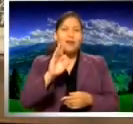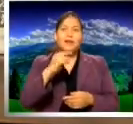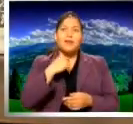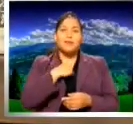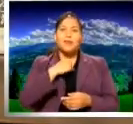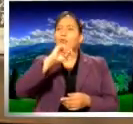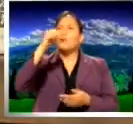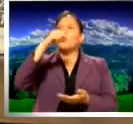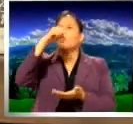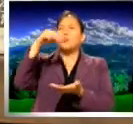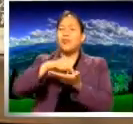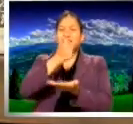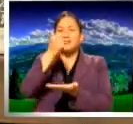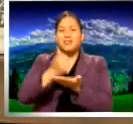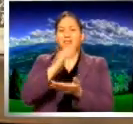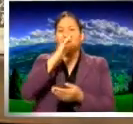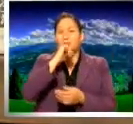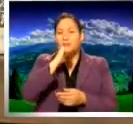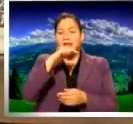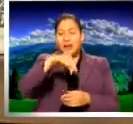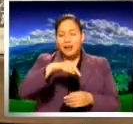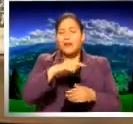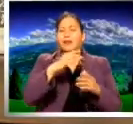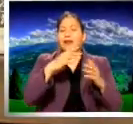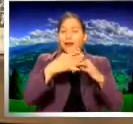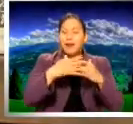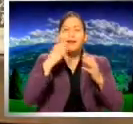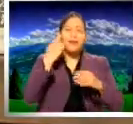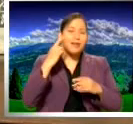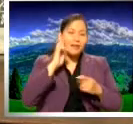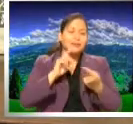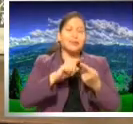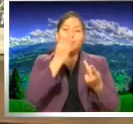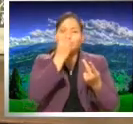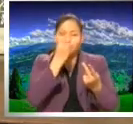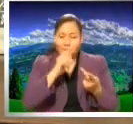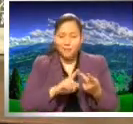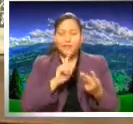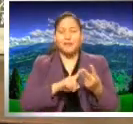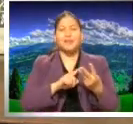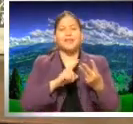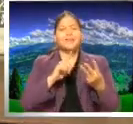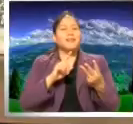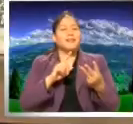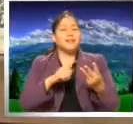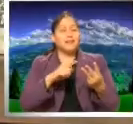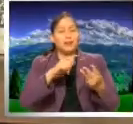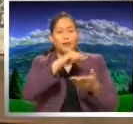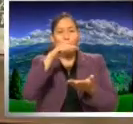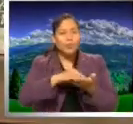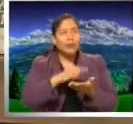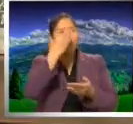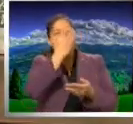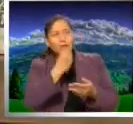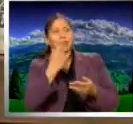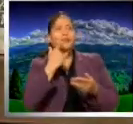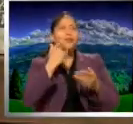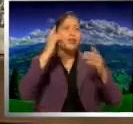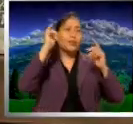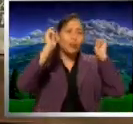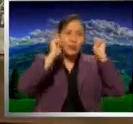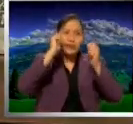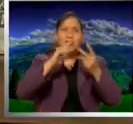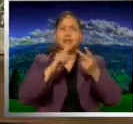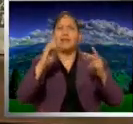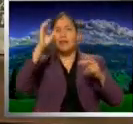podría vivir en otra ciudad, se me hace cosmopolita, se me hace con una oferta gastronómica impresionante, con lugares atractivos turísticos,